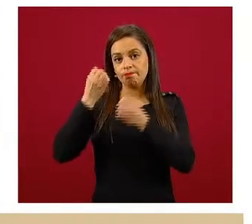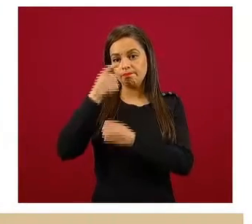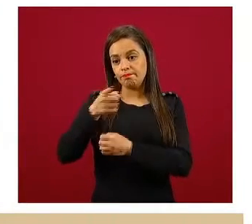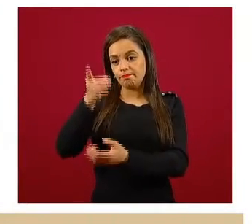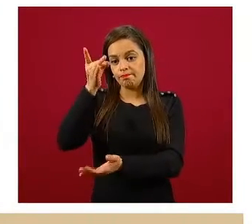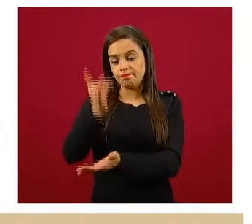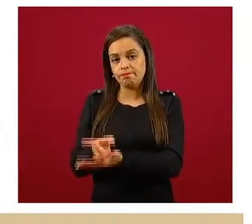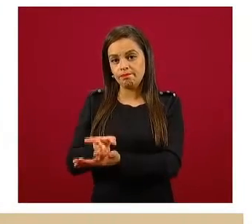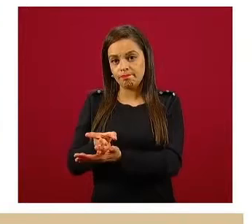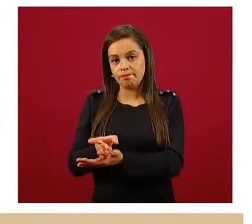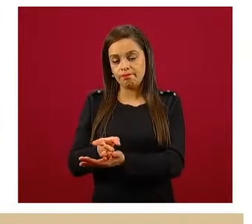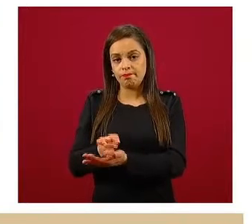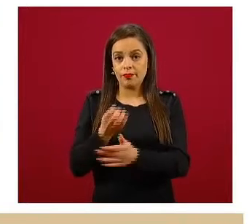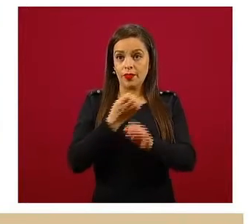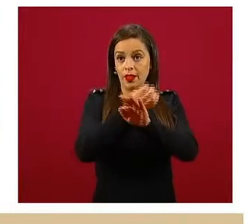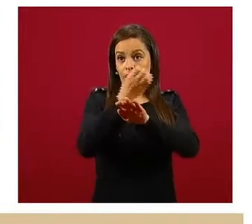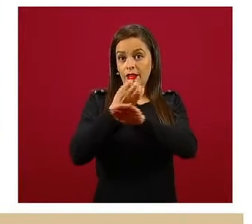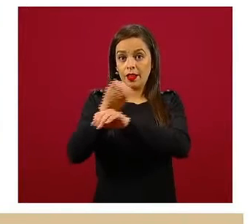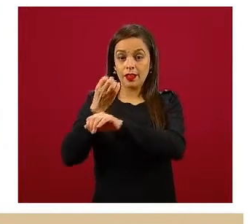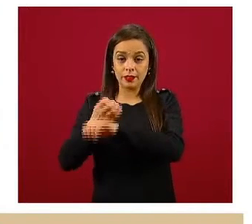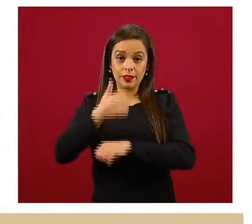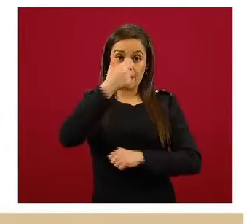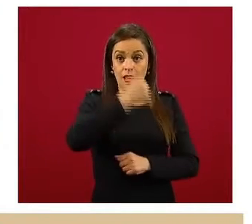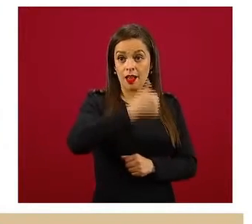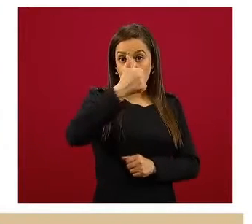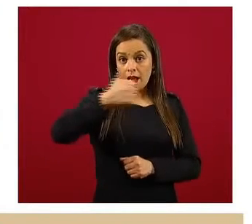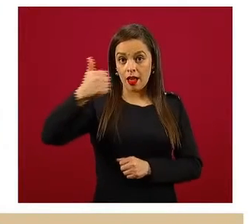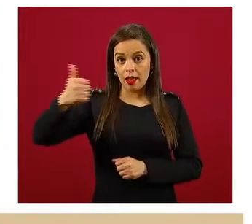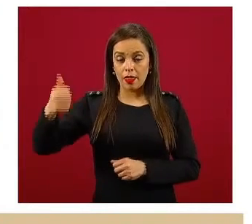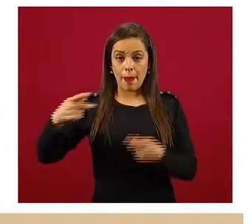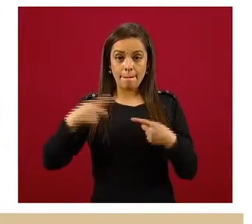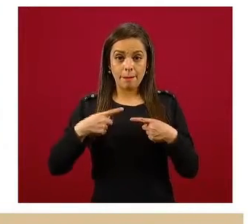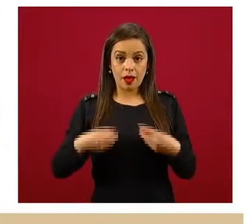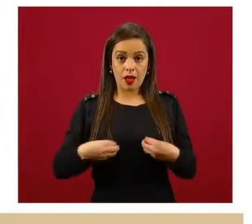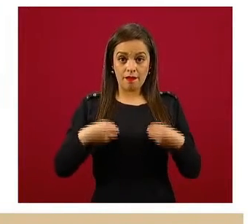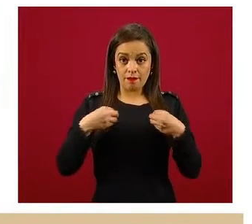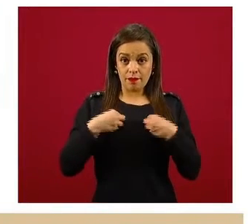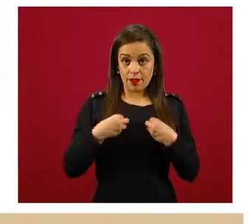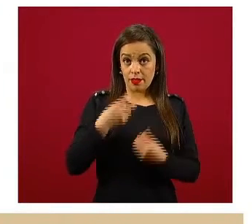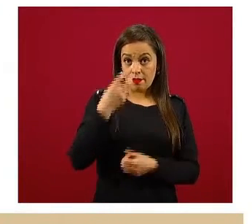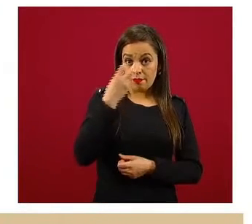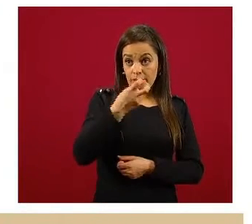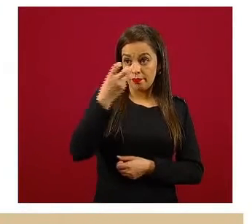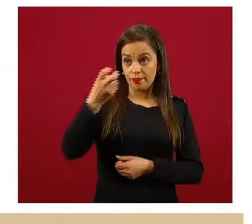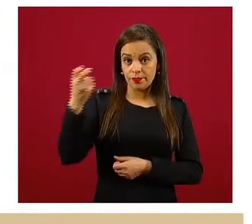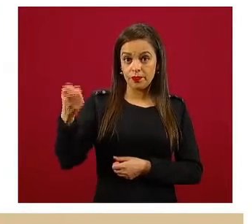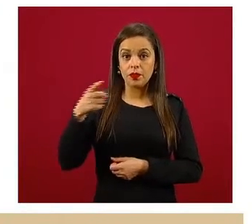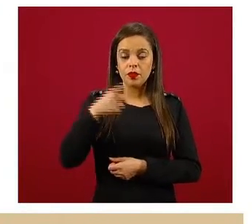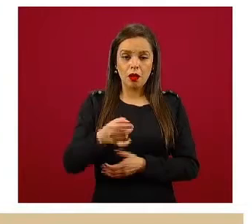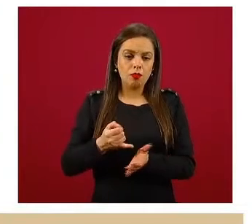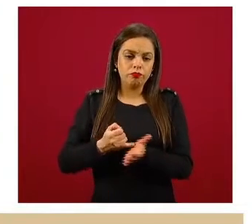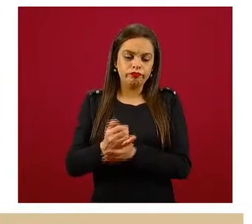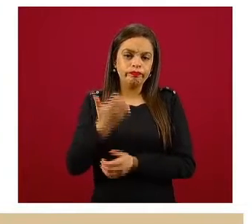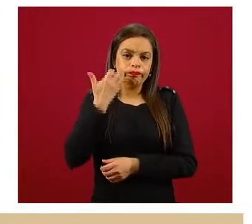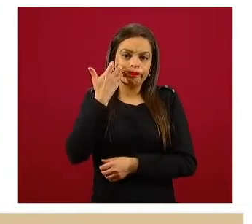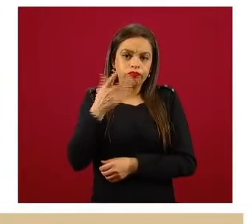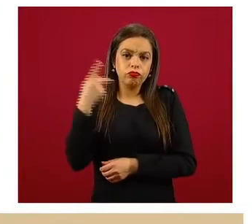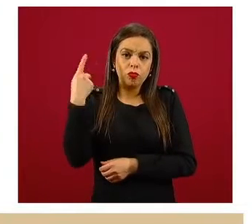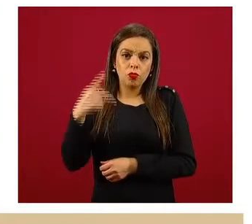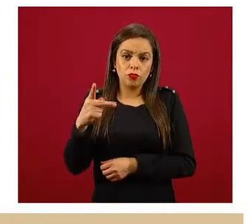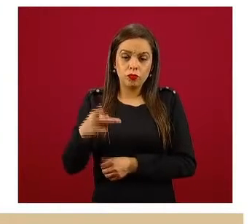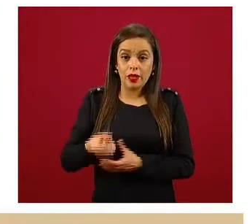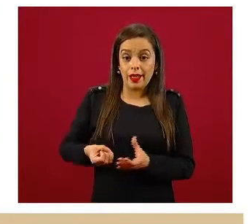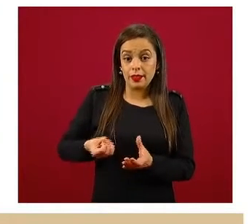para que cada entidad federativa, que cada estado, que cada ciudadano que ha decidido moverse por causas que no fueran